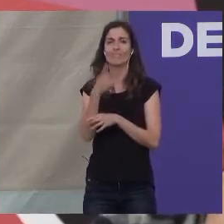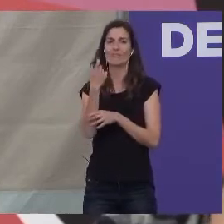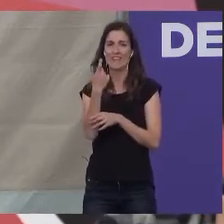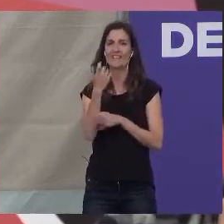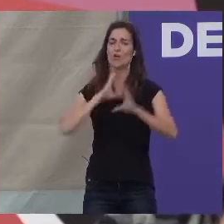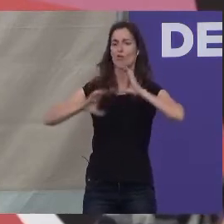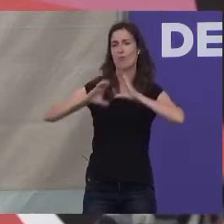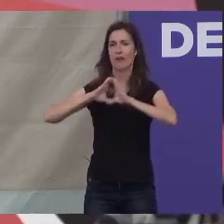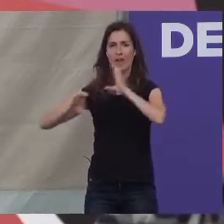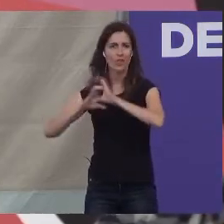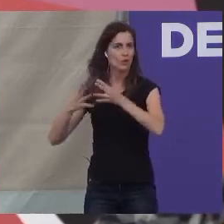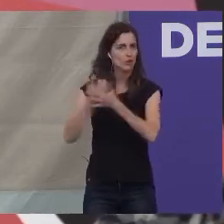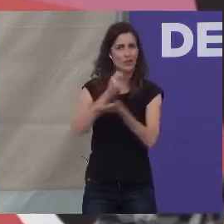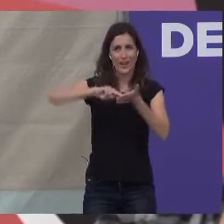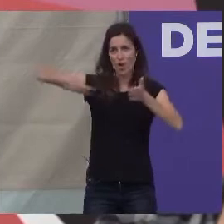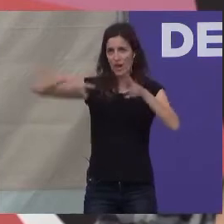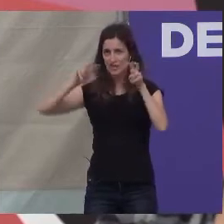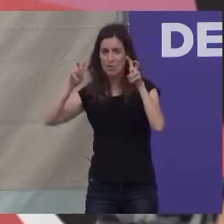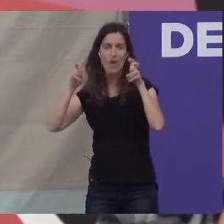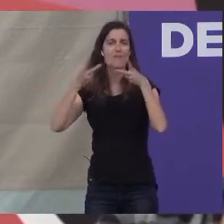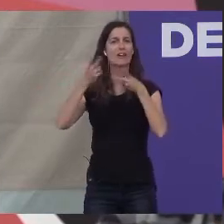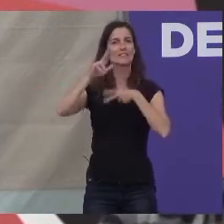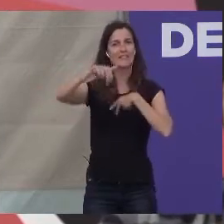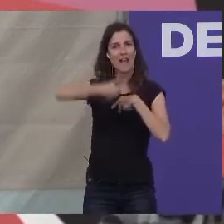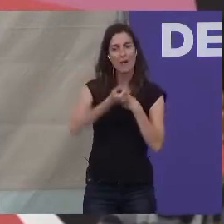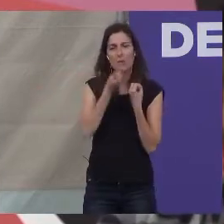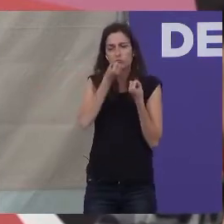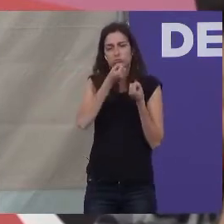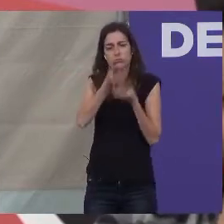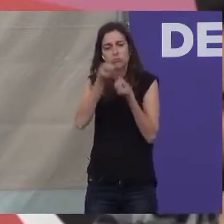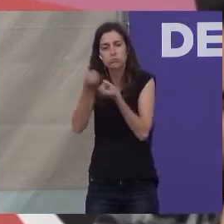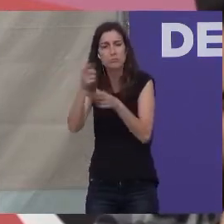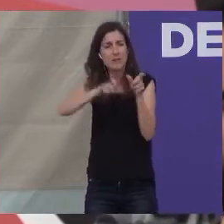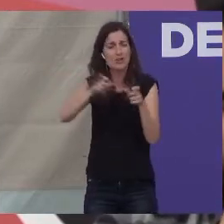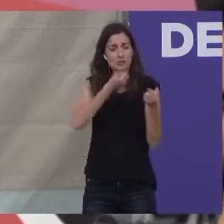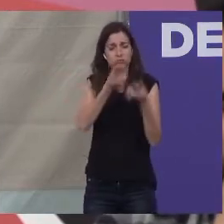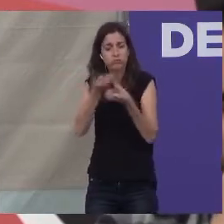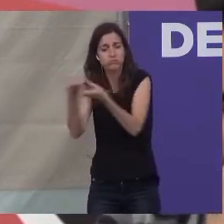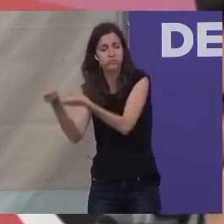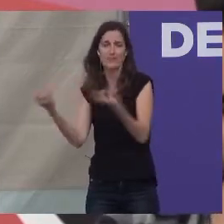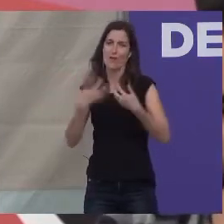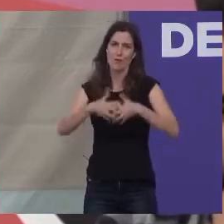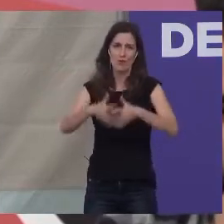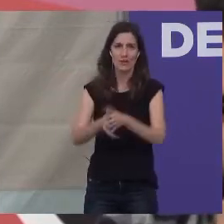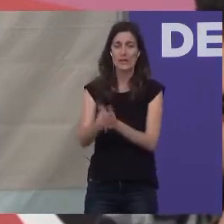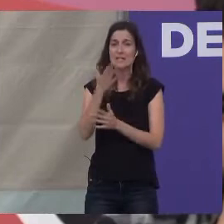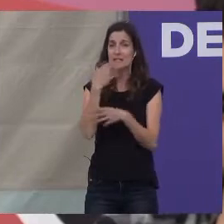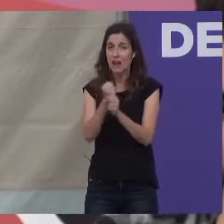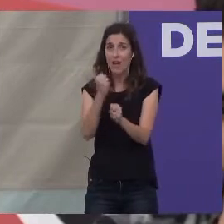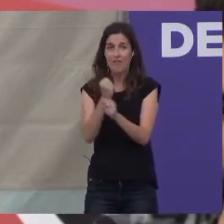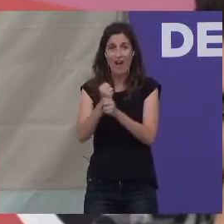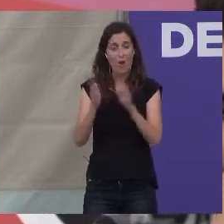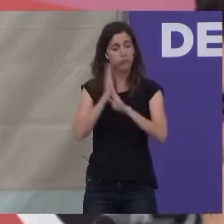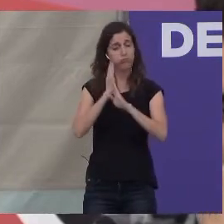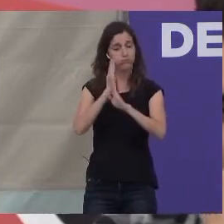comunicación entre todos, las nuevas tecnologías y el boca a oreja deben funcionar a la perfección. Sin esa labor constante será